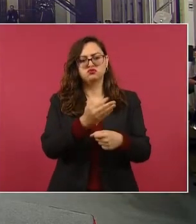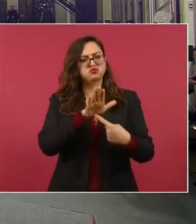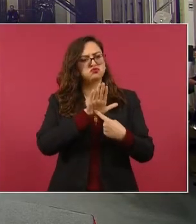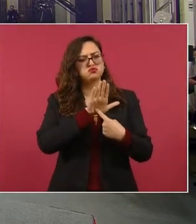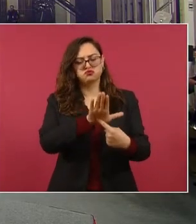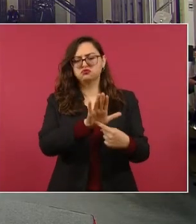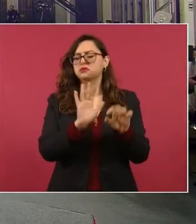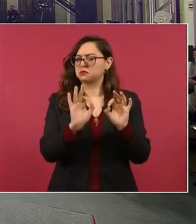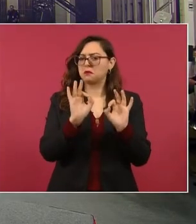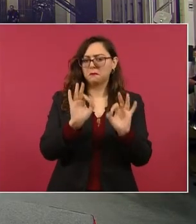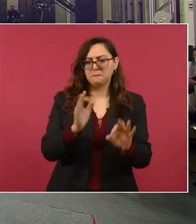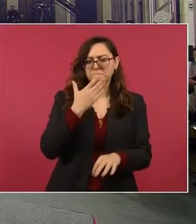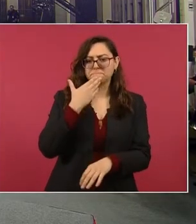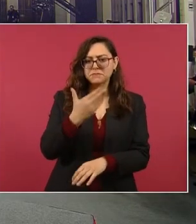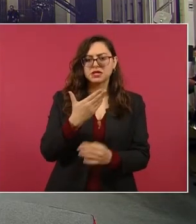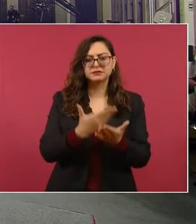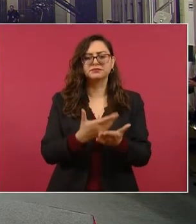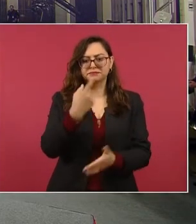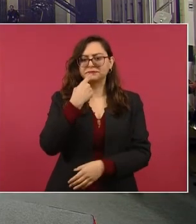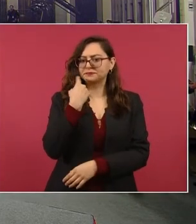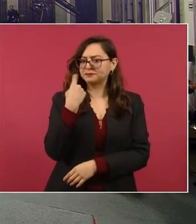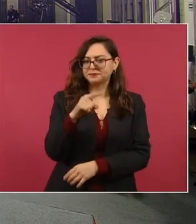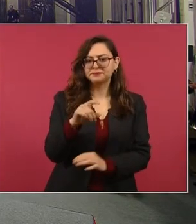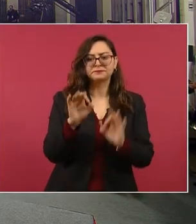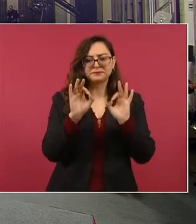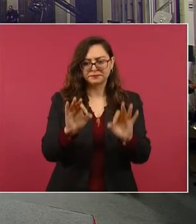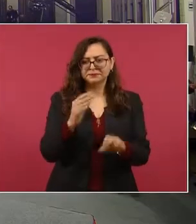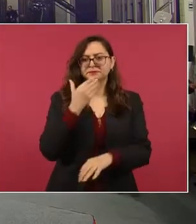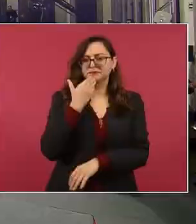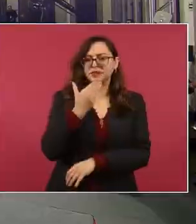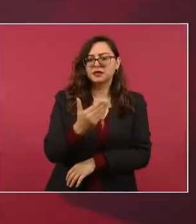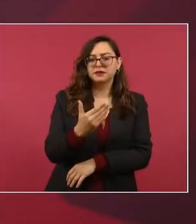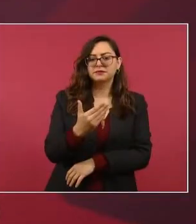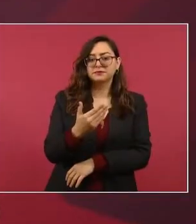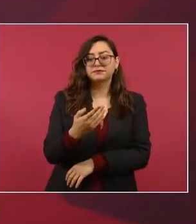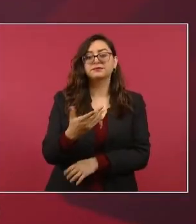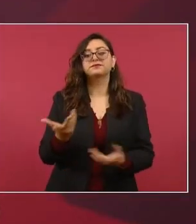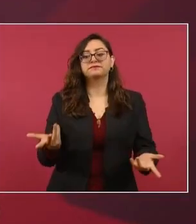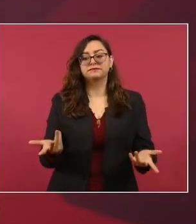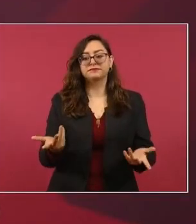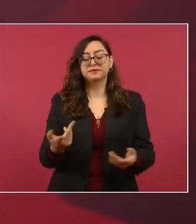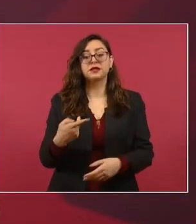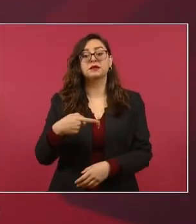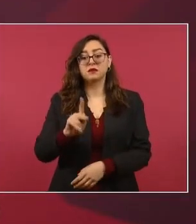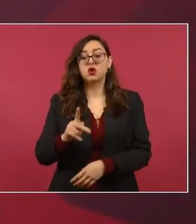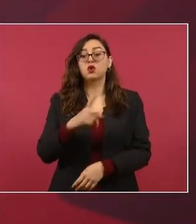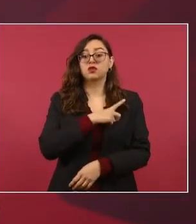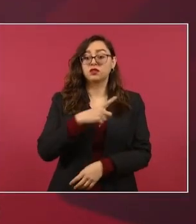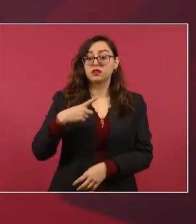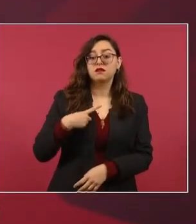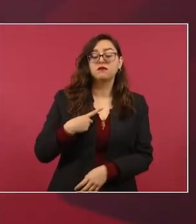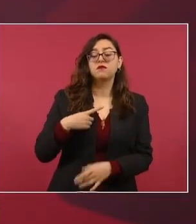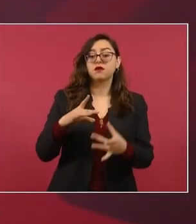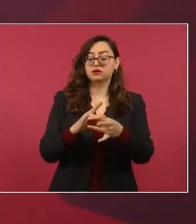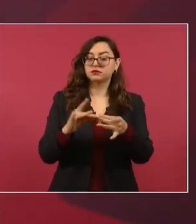legítima para advertir que cuando se hacen